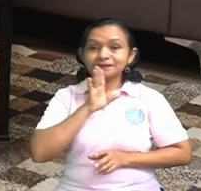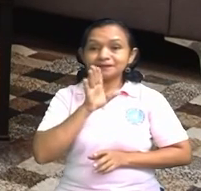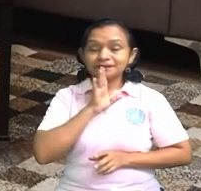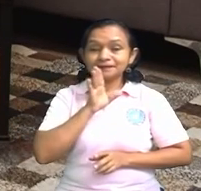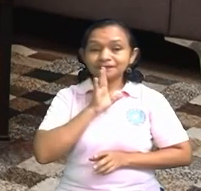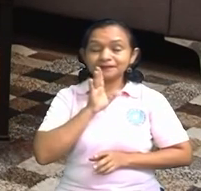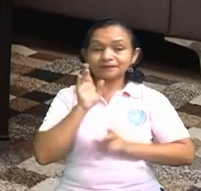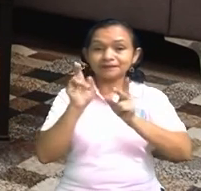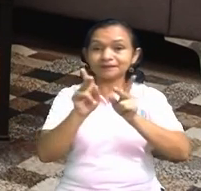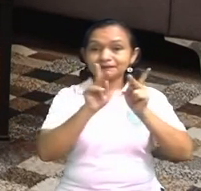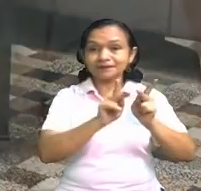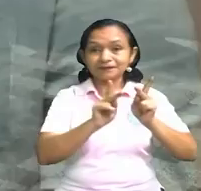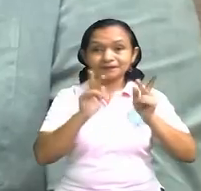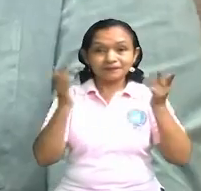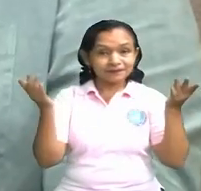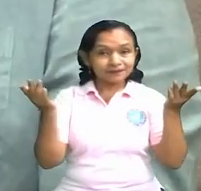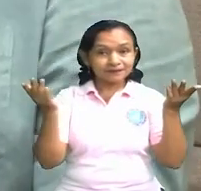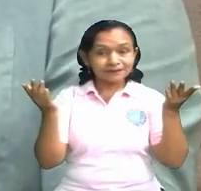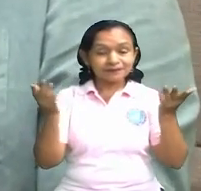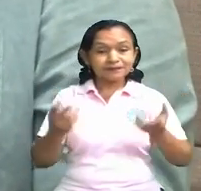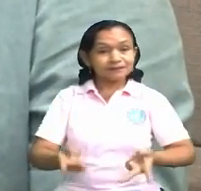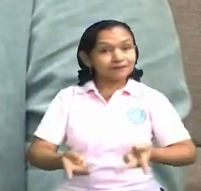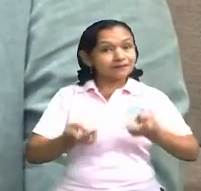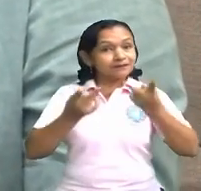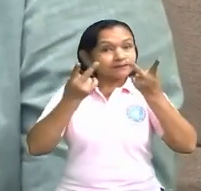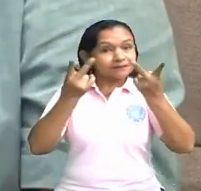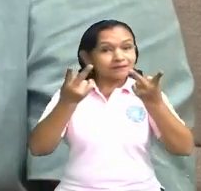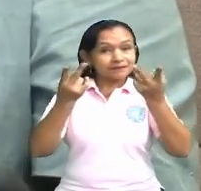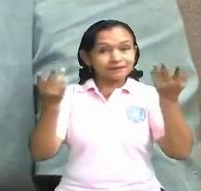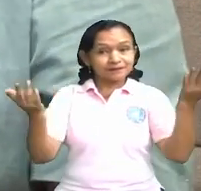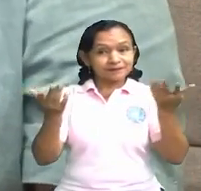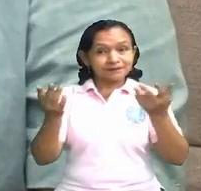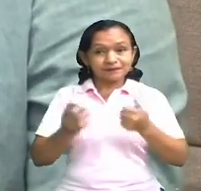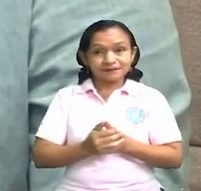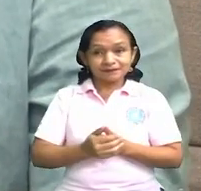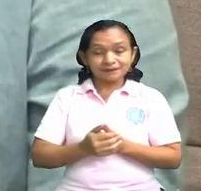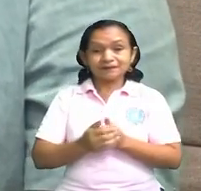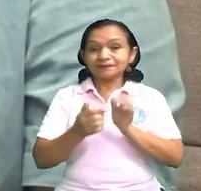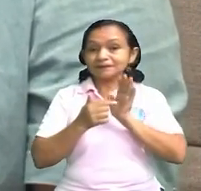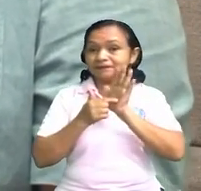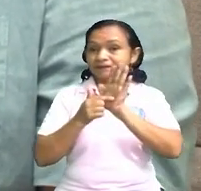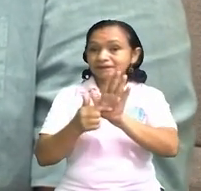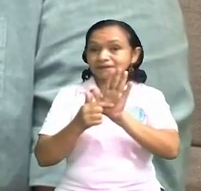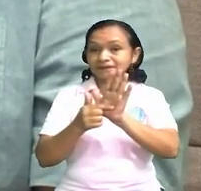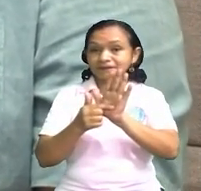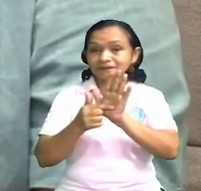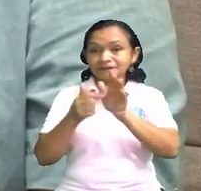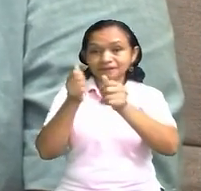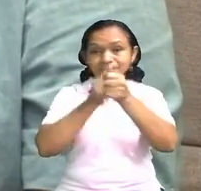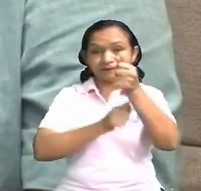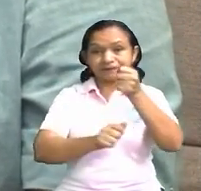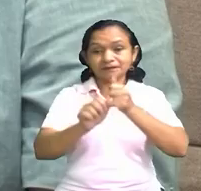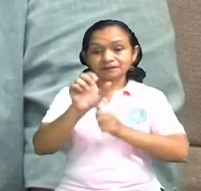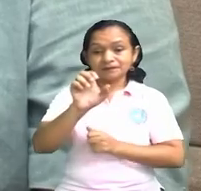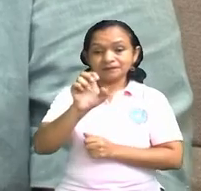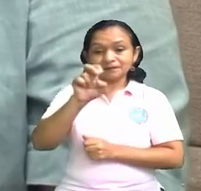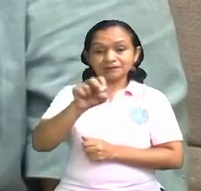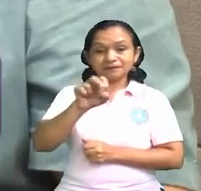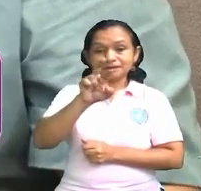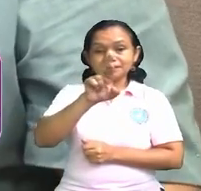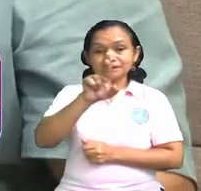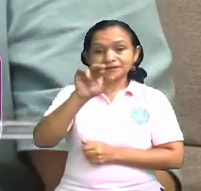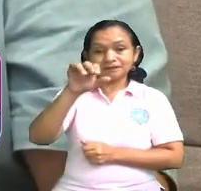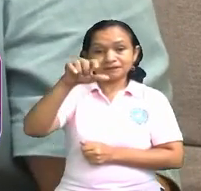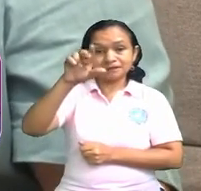los compañeros que entregaron su vida. Okay, por en favor. La construcción, por ejemplo, el subcomandante Enrique Smith